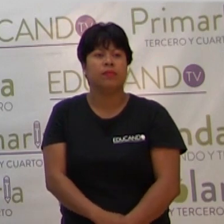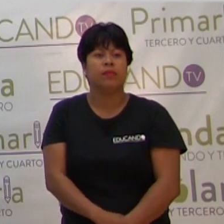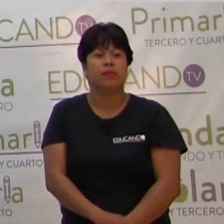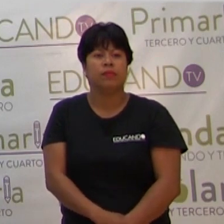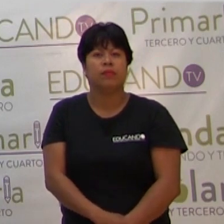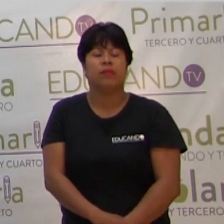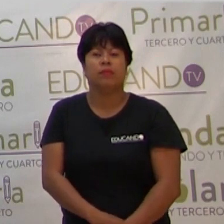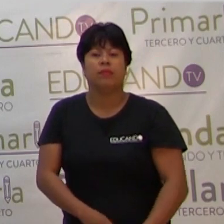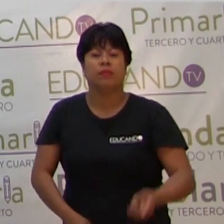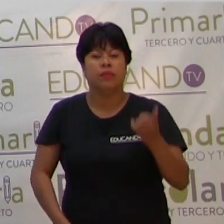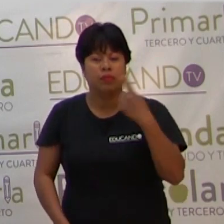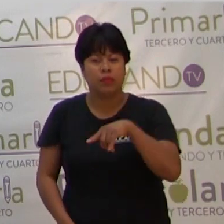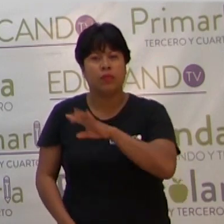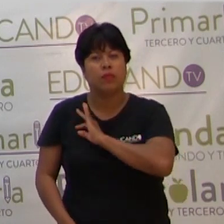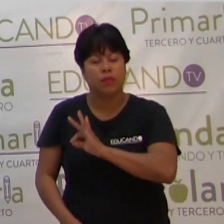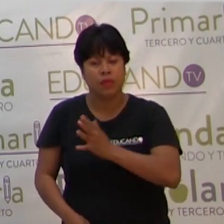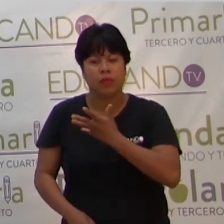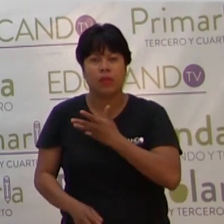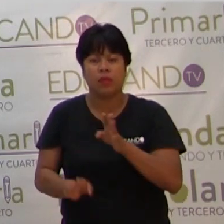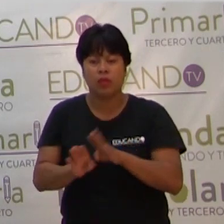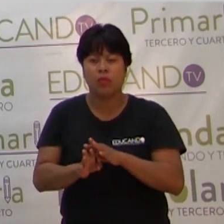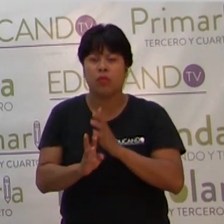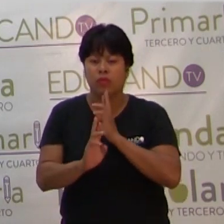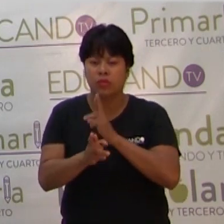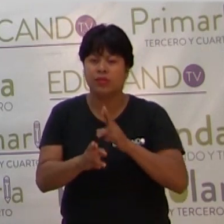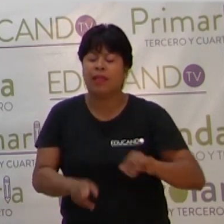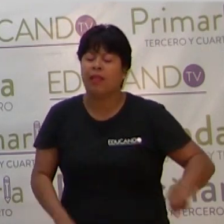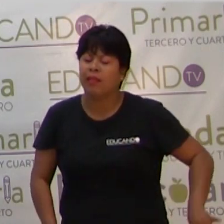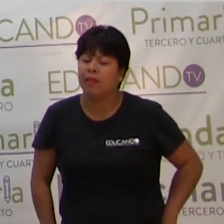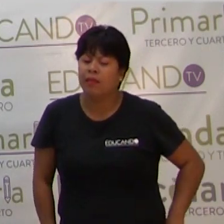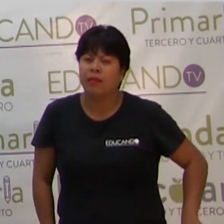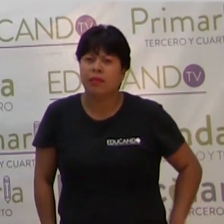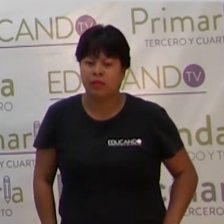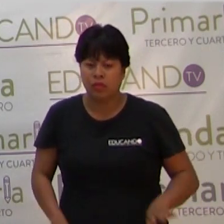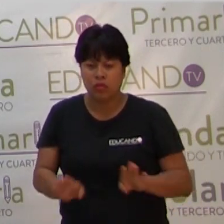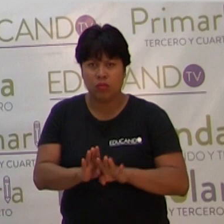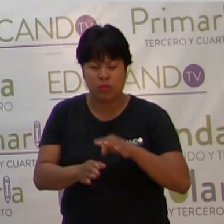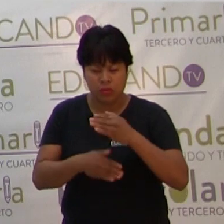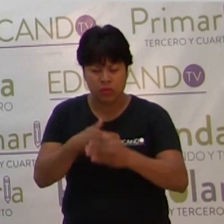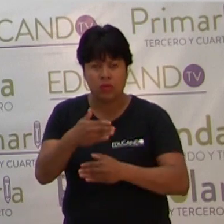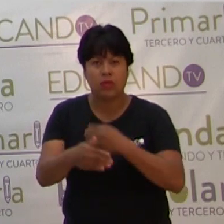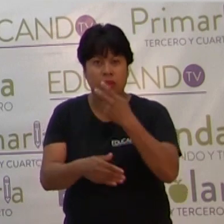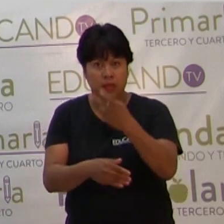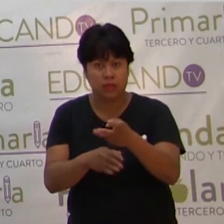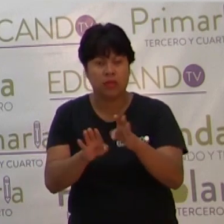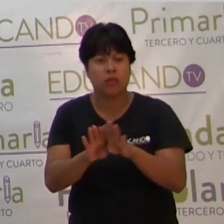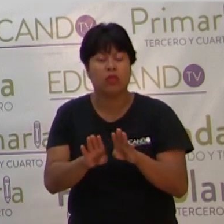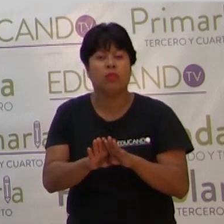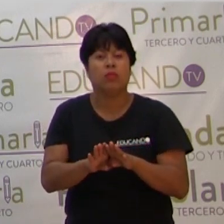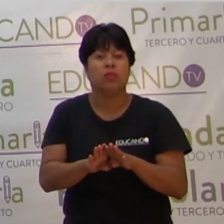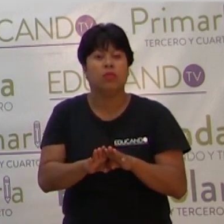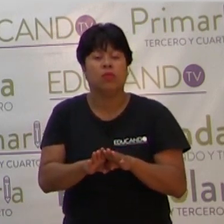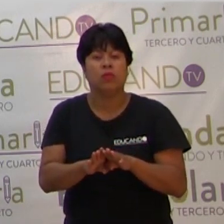para que podamos tener un resultado interesantísimo a partir de desarrollar esta serie de